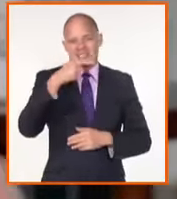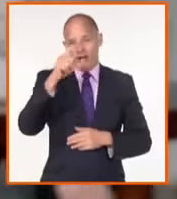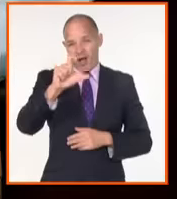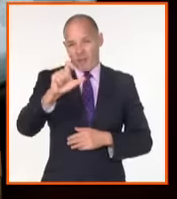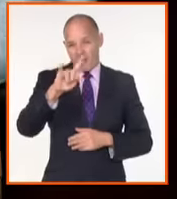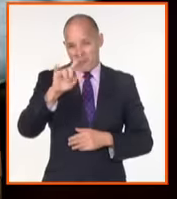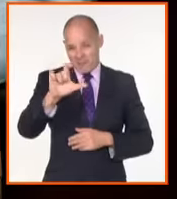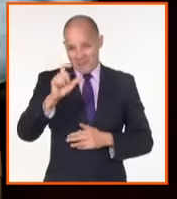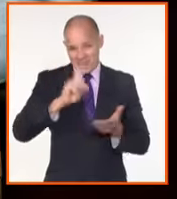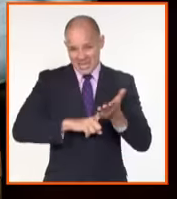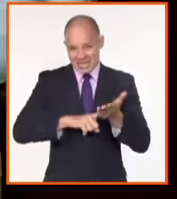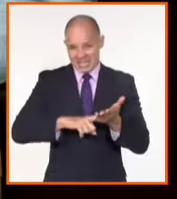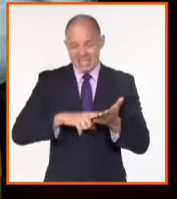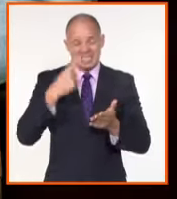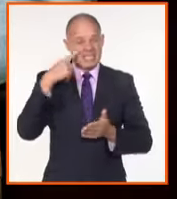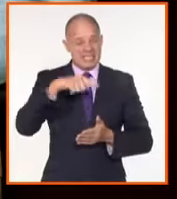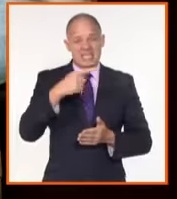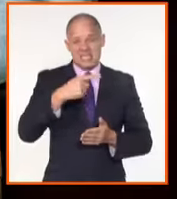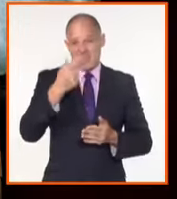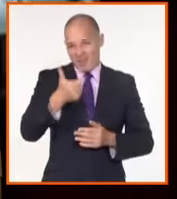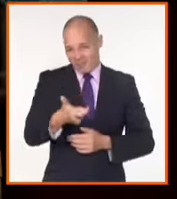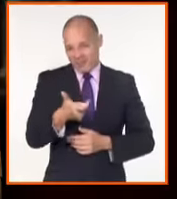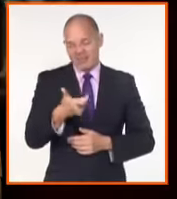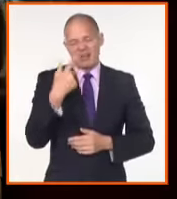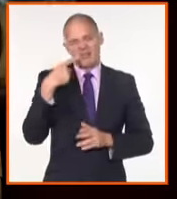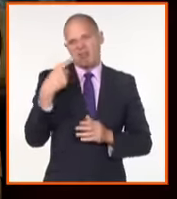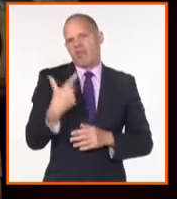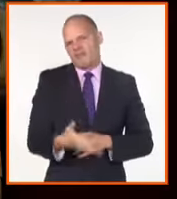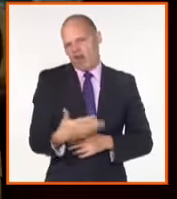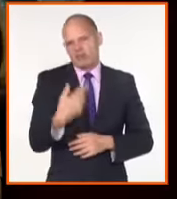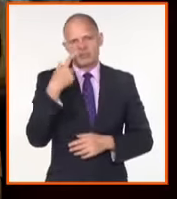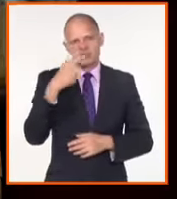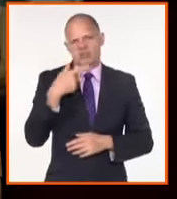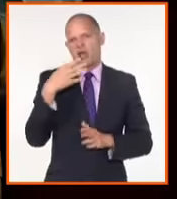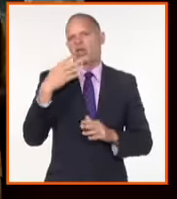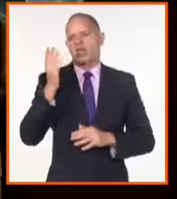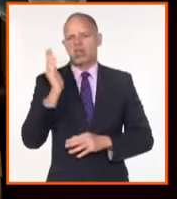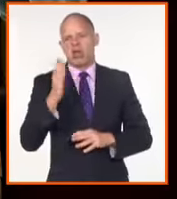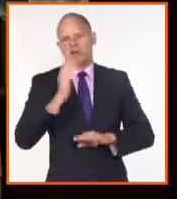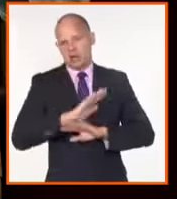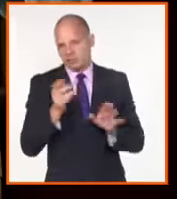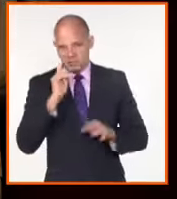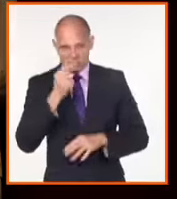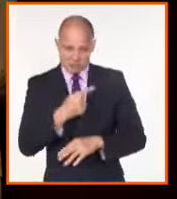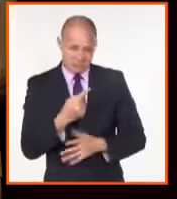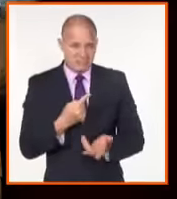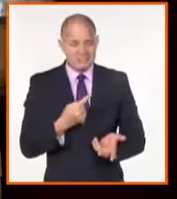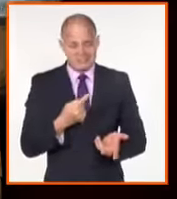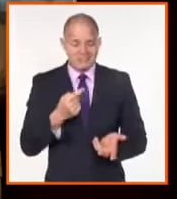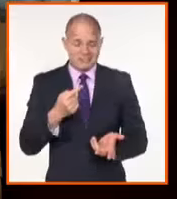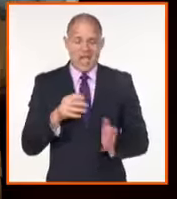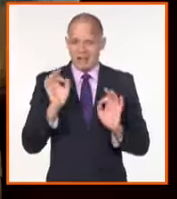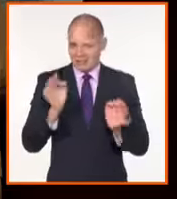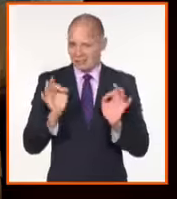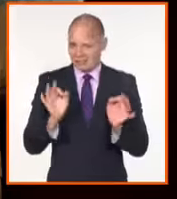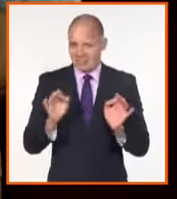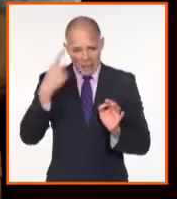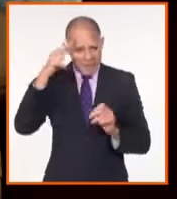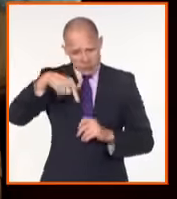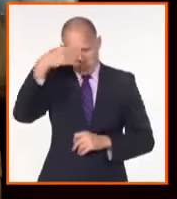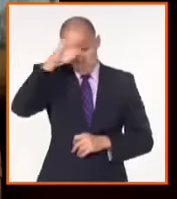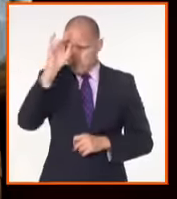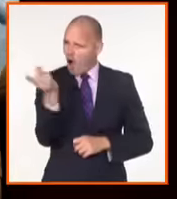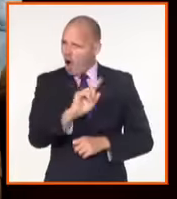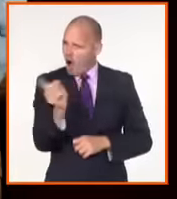y desarrollo de un mercado informal de divisas. Cosas que están en casi todos los países del mundo hoy. Pero no me detengo ahí porque